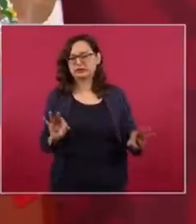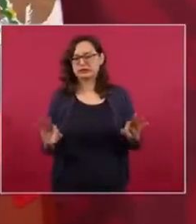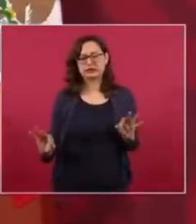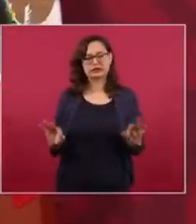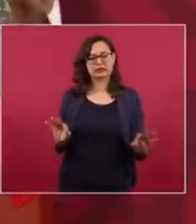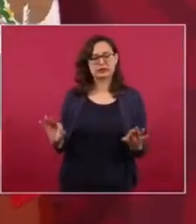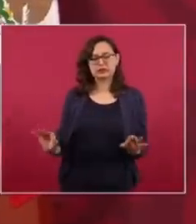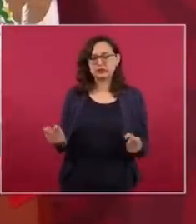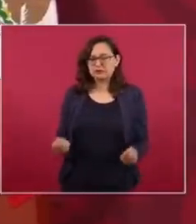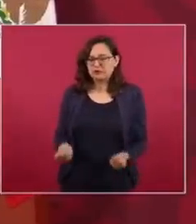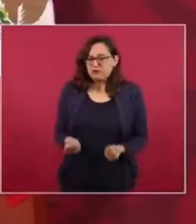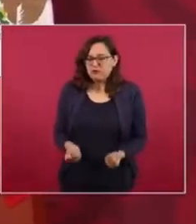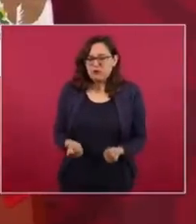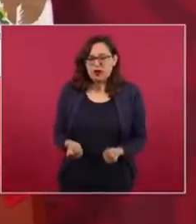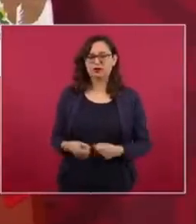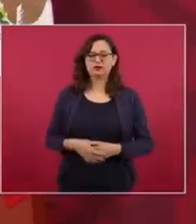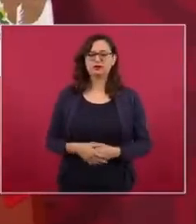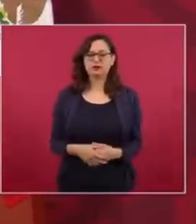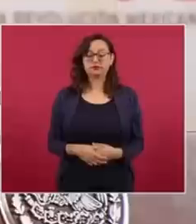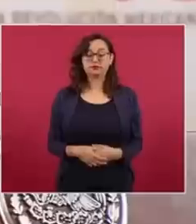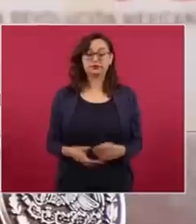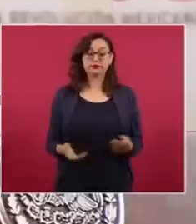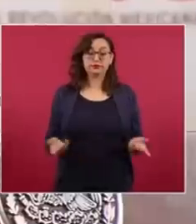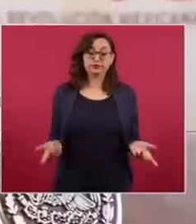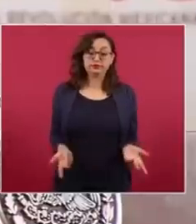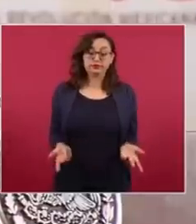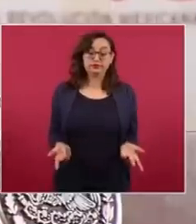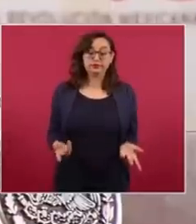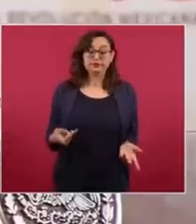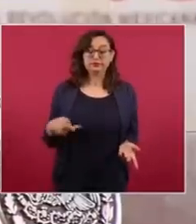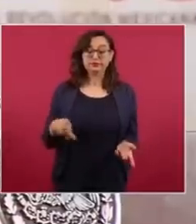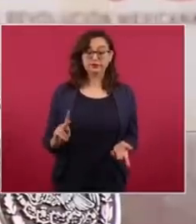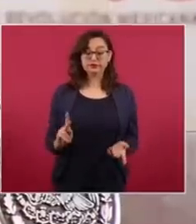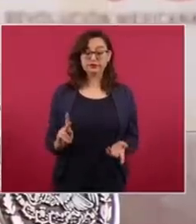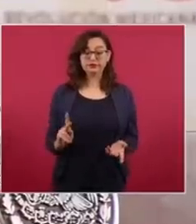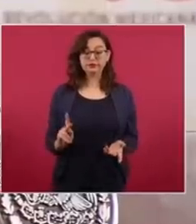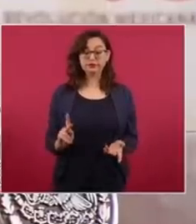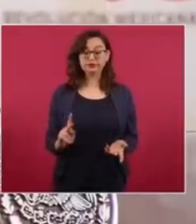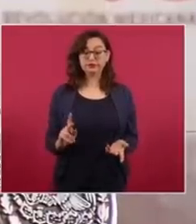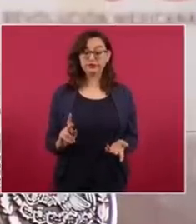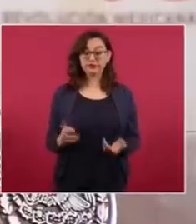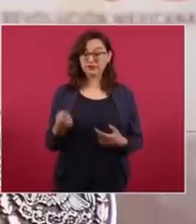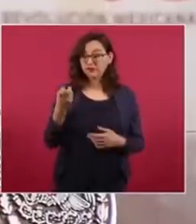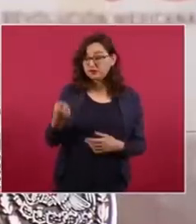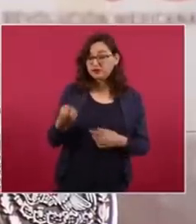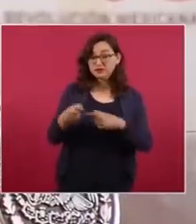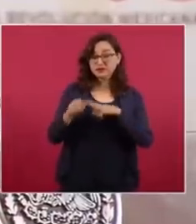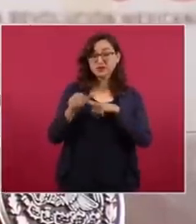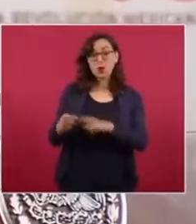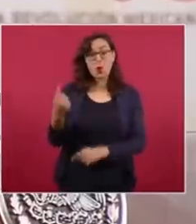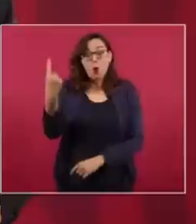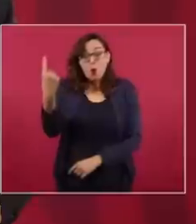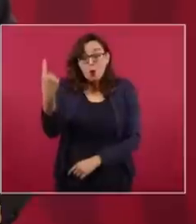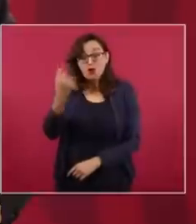si seguimos así, o sea, es de la comunidad cubana y no quiere darle participación a los propios cubanos. De la decisión de un